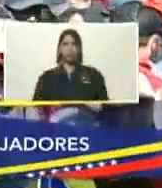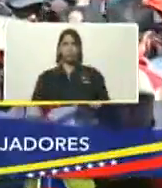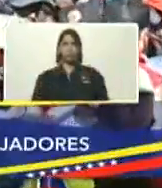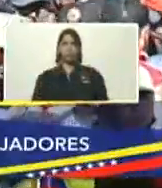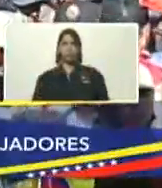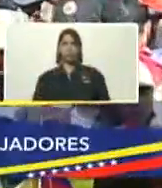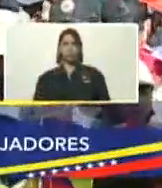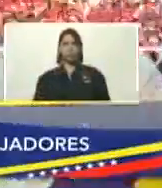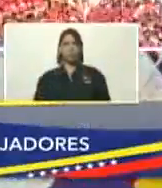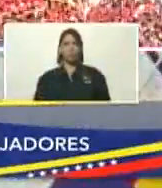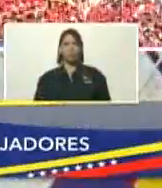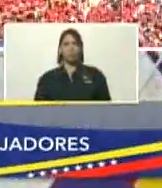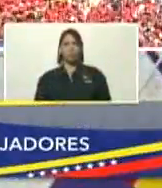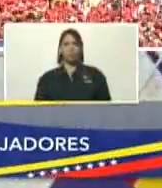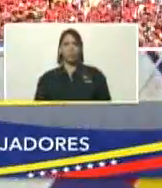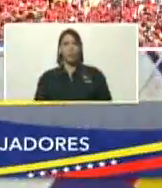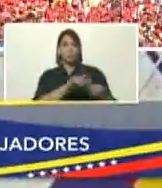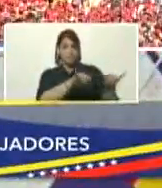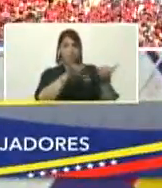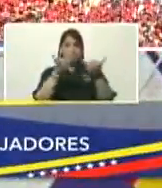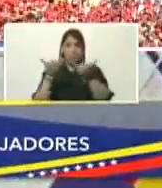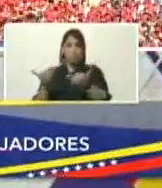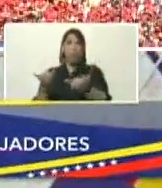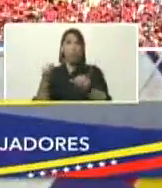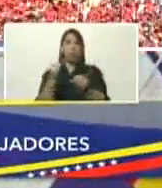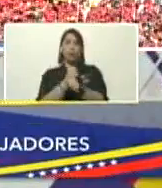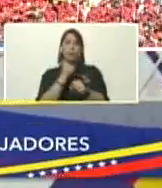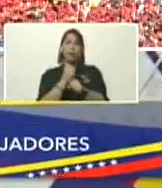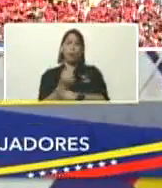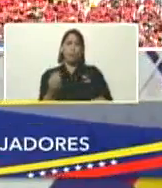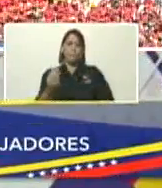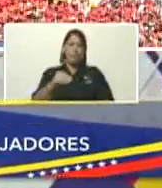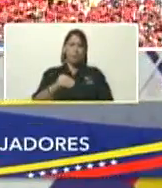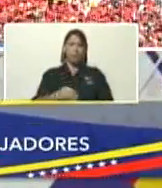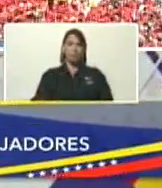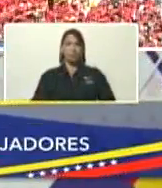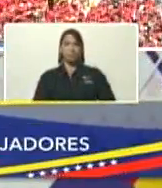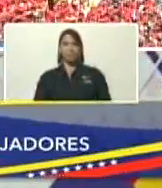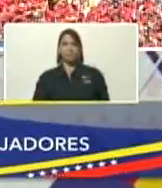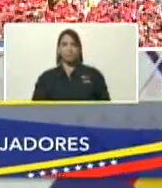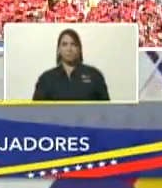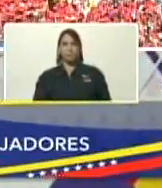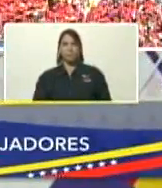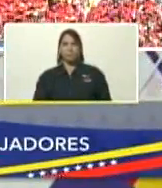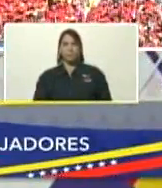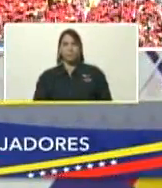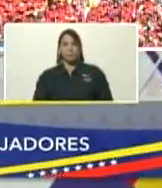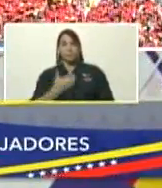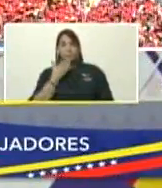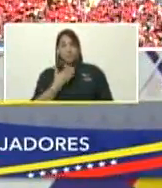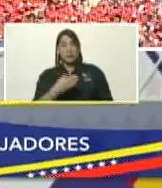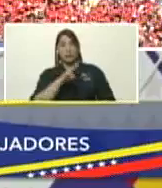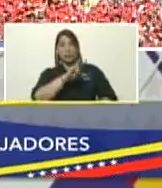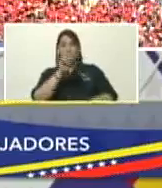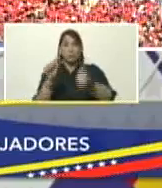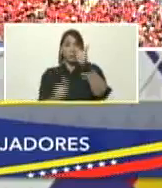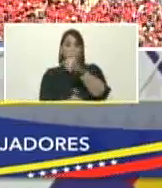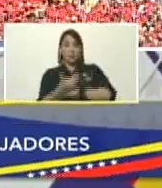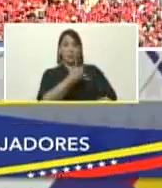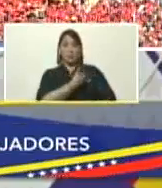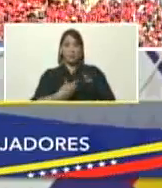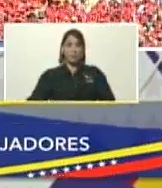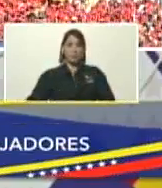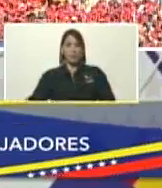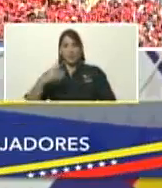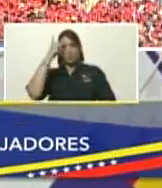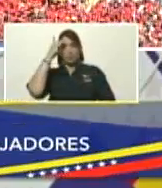Y que venga de la clase obrera, aún más. Yo le pido a la vicepresidenta